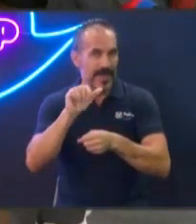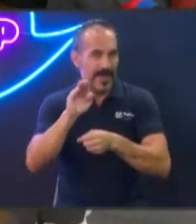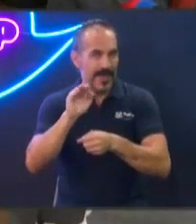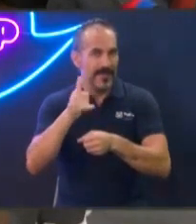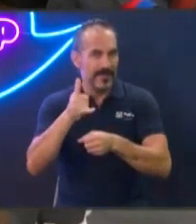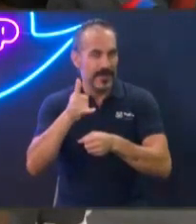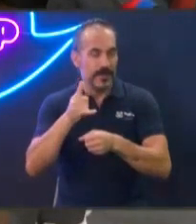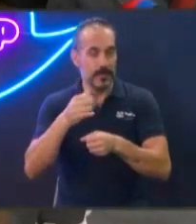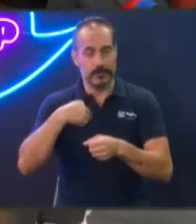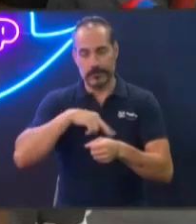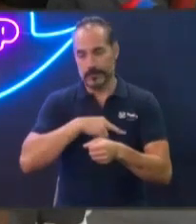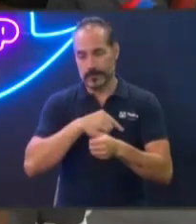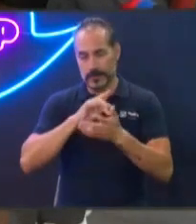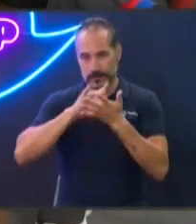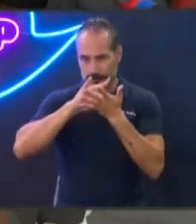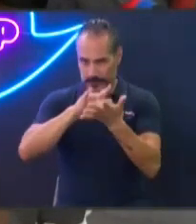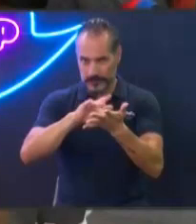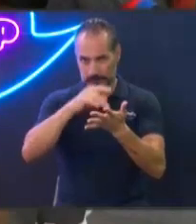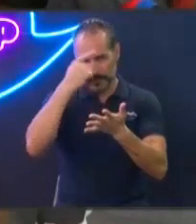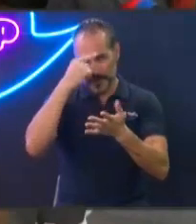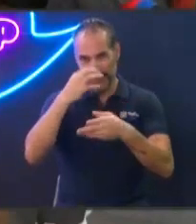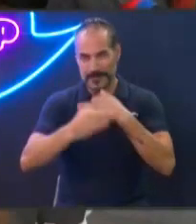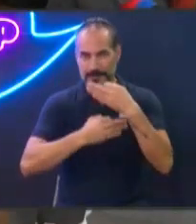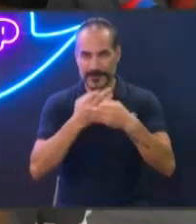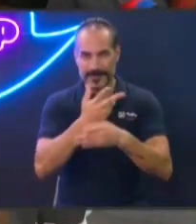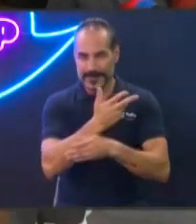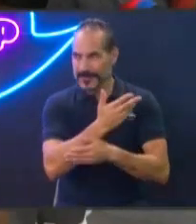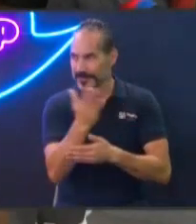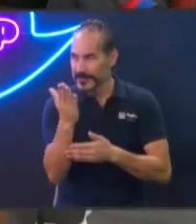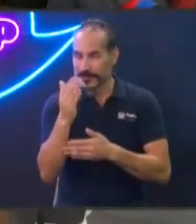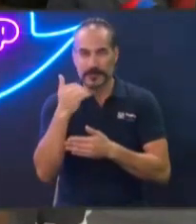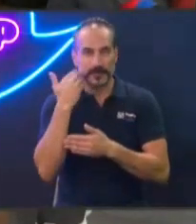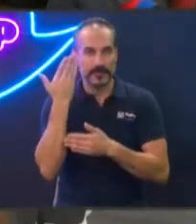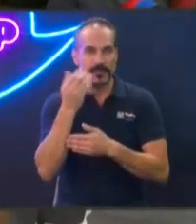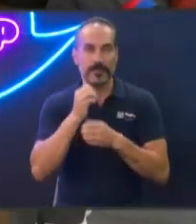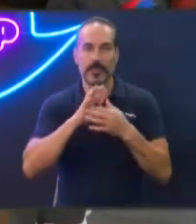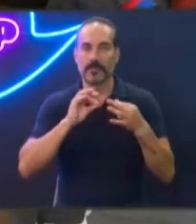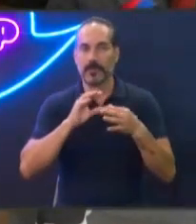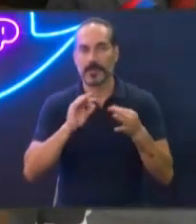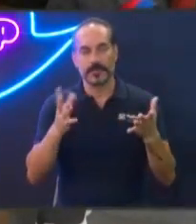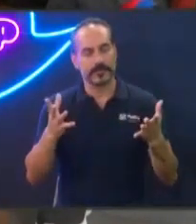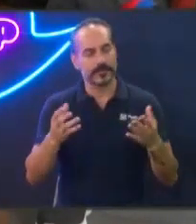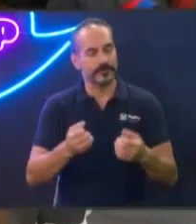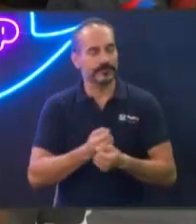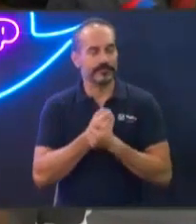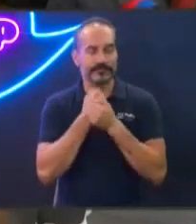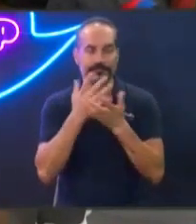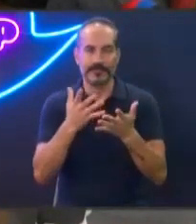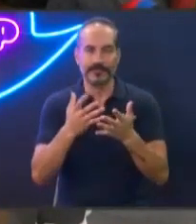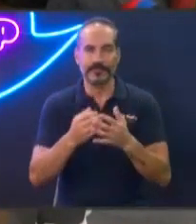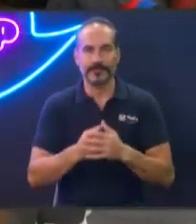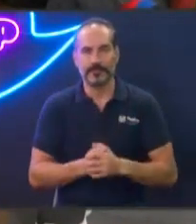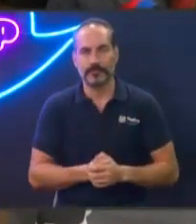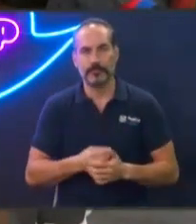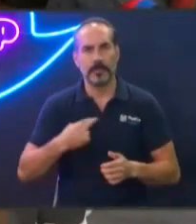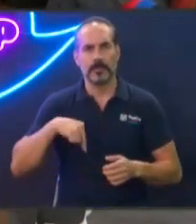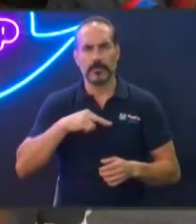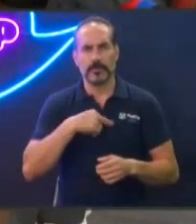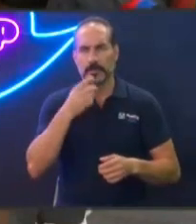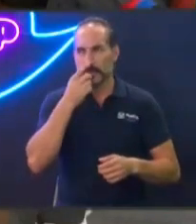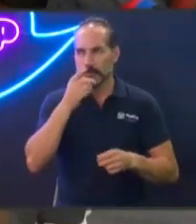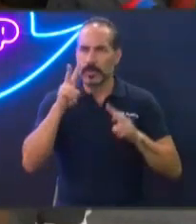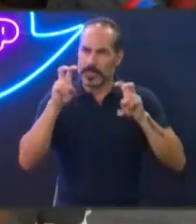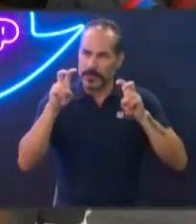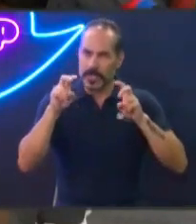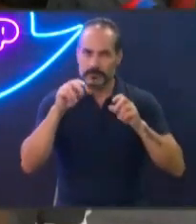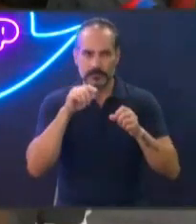conferencias sus propios videos se puedan expresar y que digan lo que lo que quieren comentarnos ellos no no es algo que nosotros imponemos sino que ellos eligen